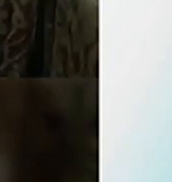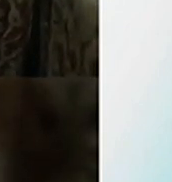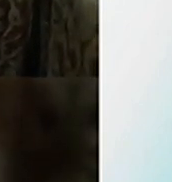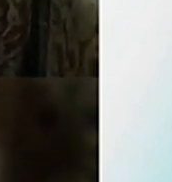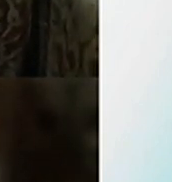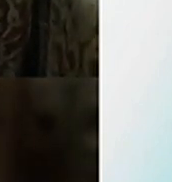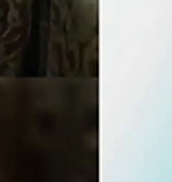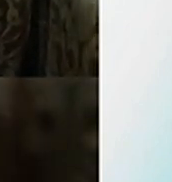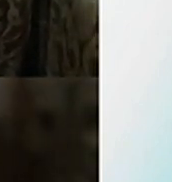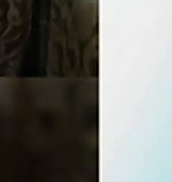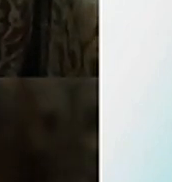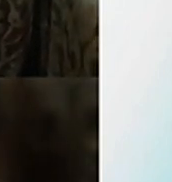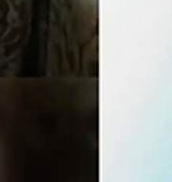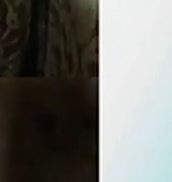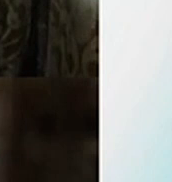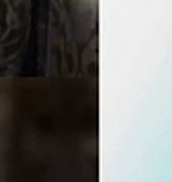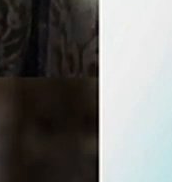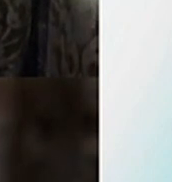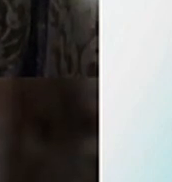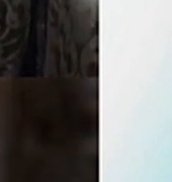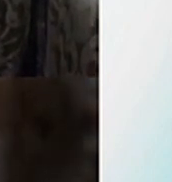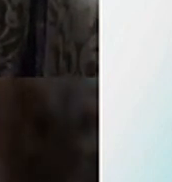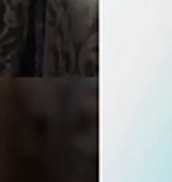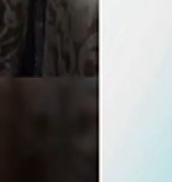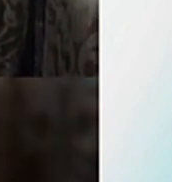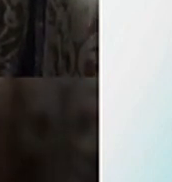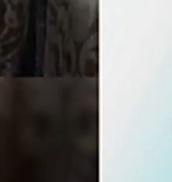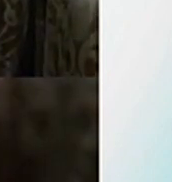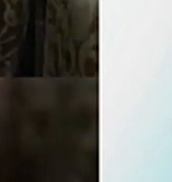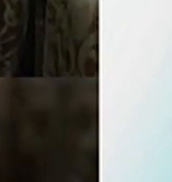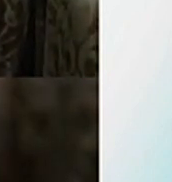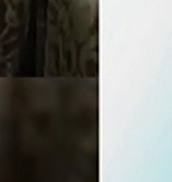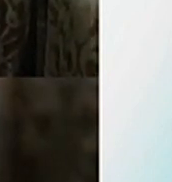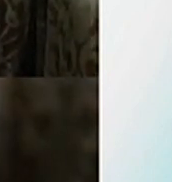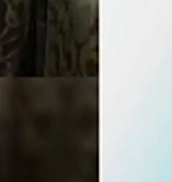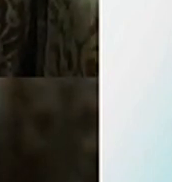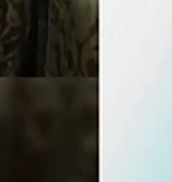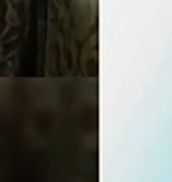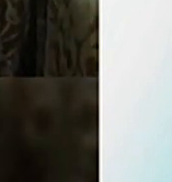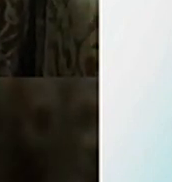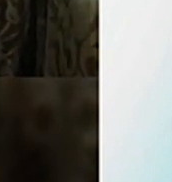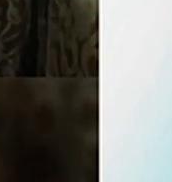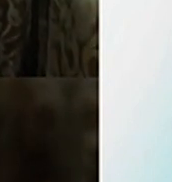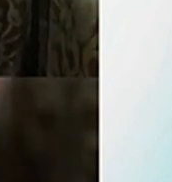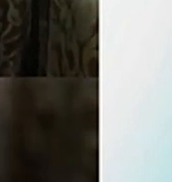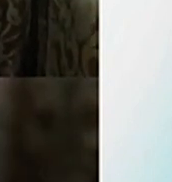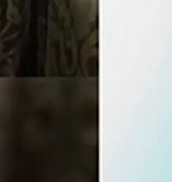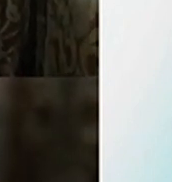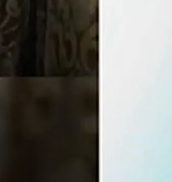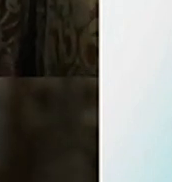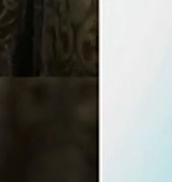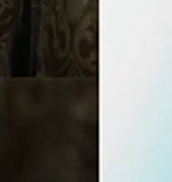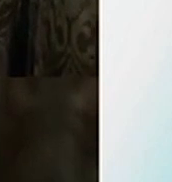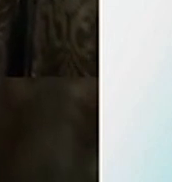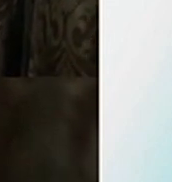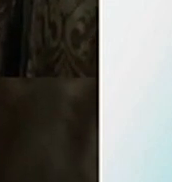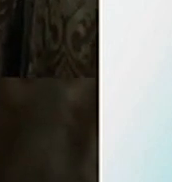Lávate las manos, usa tapabocas y quédate en